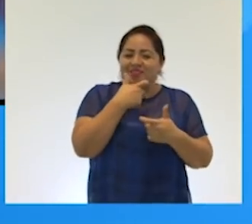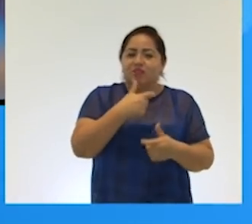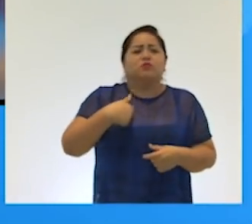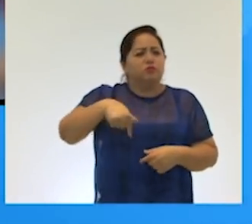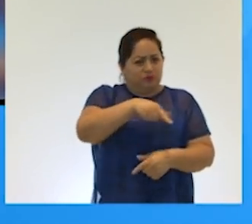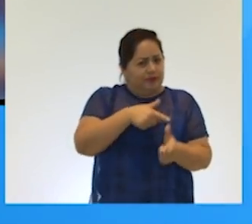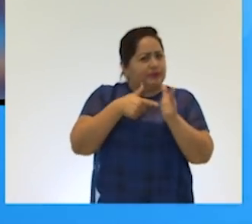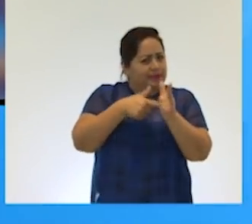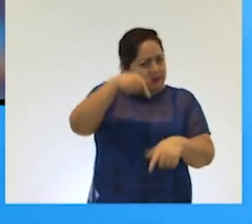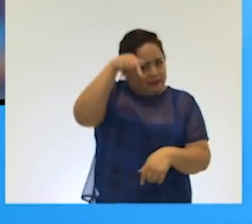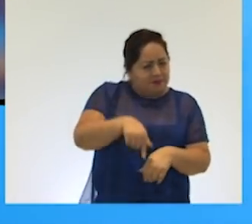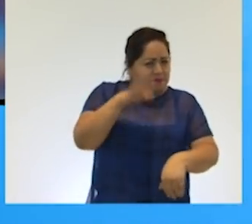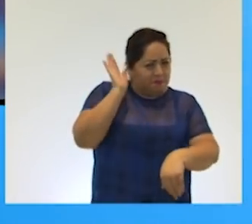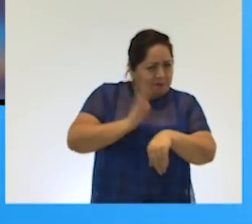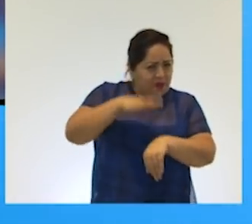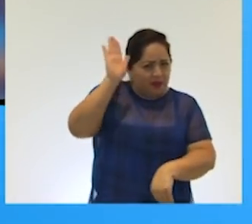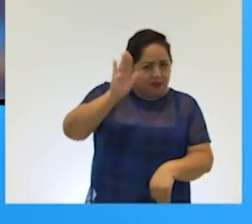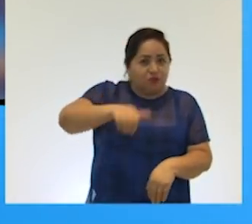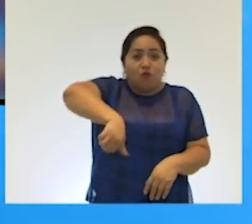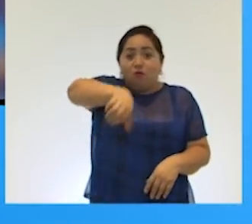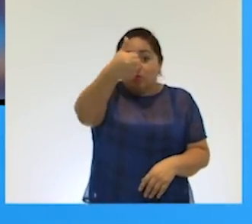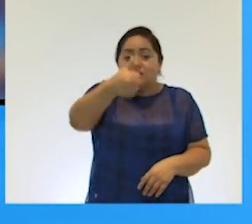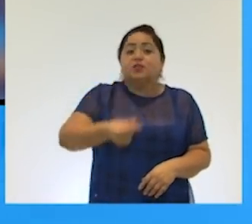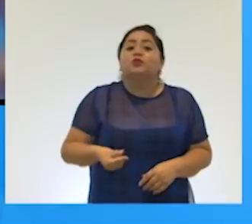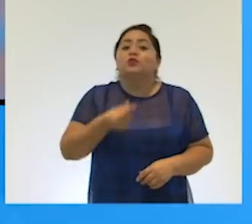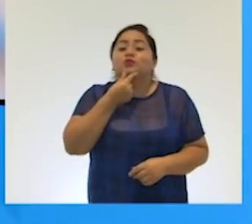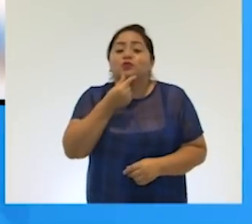Nosotros seguimos aquí con más. En 11 niños.